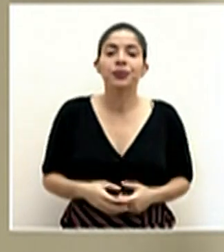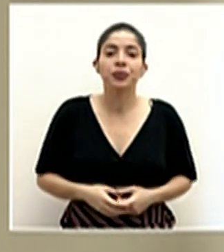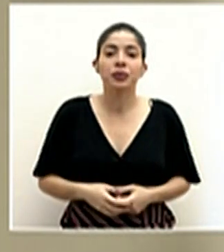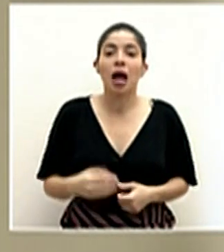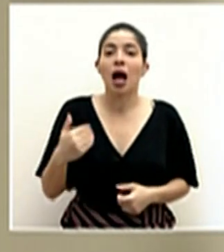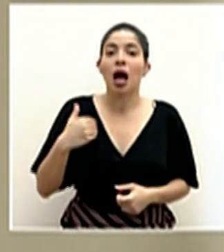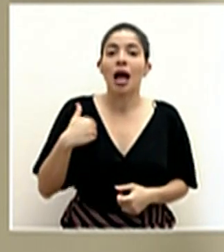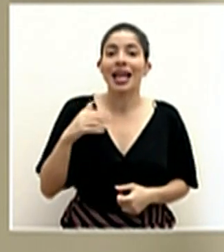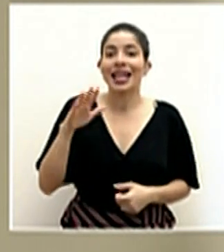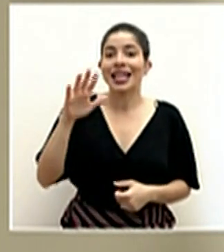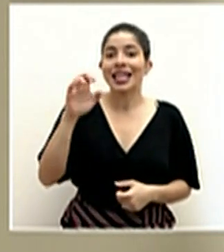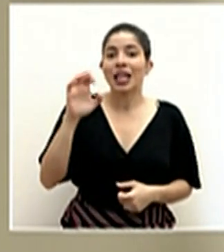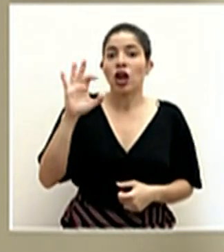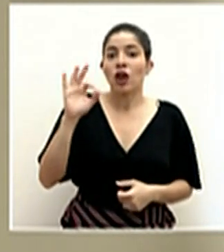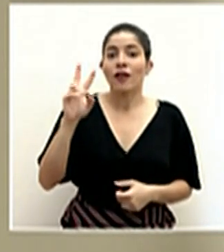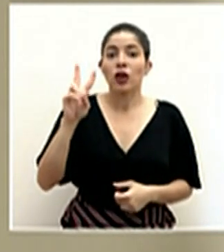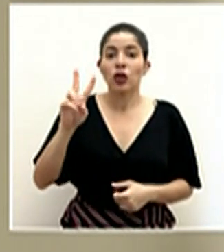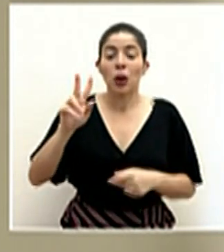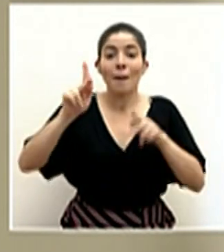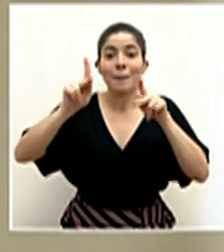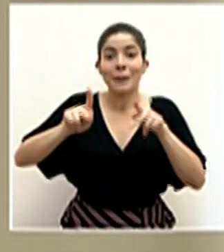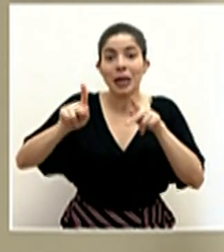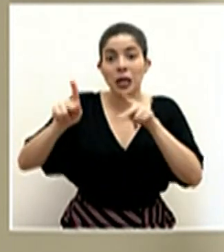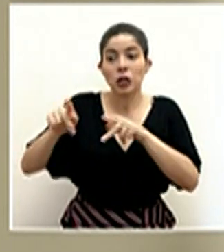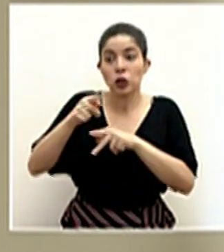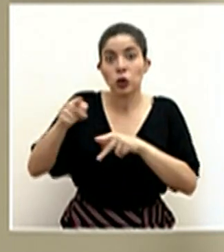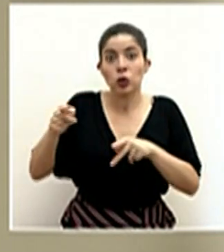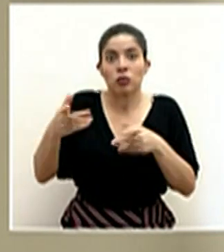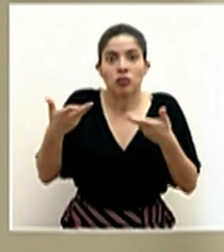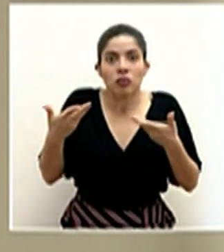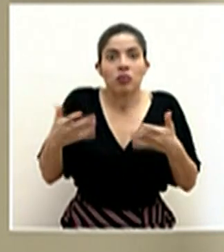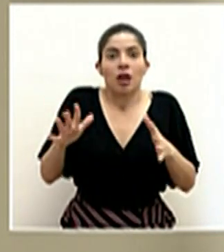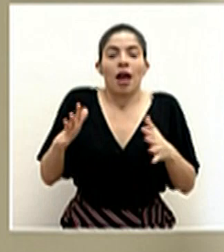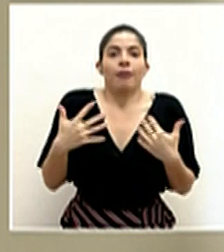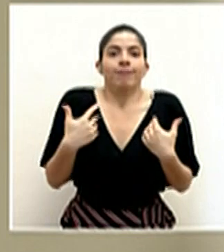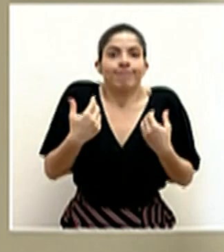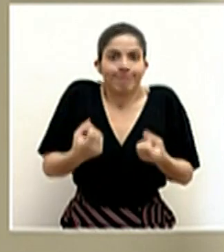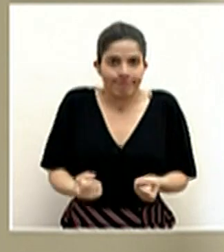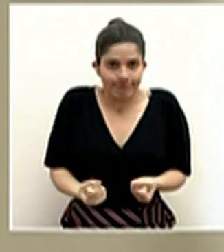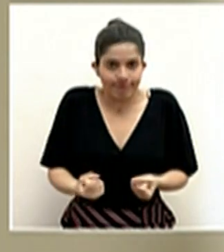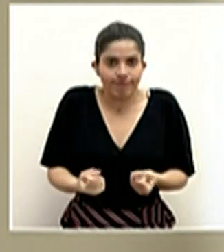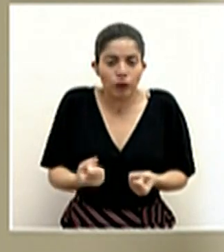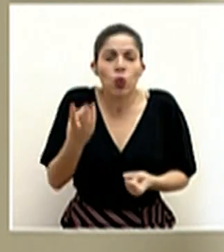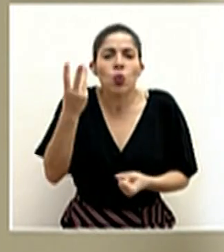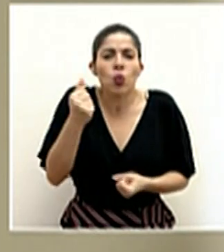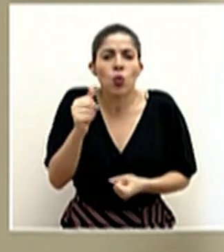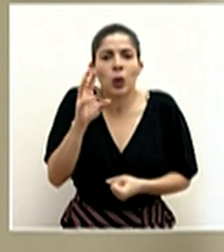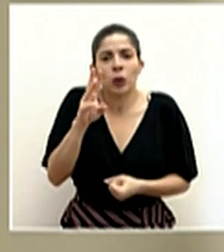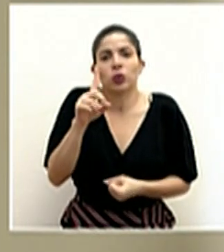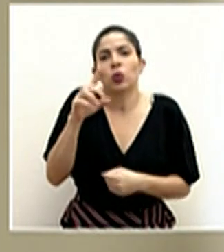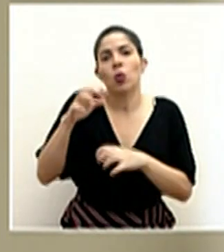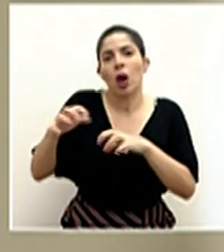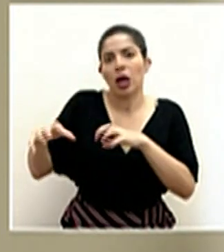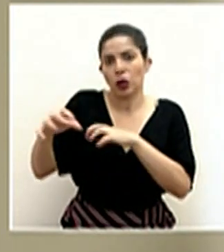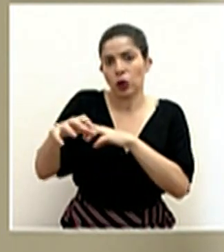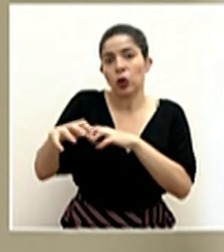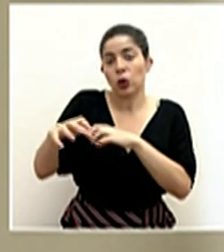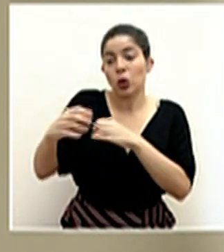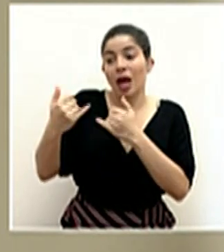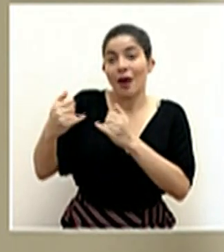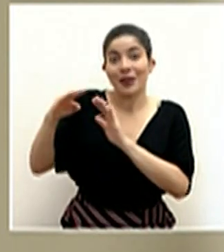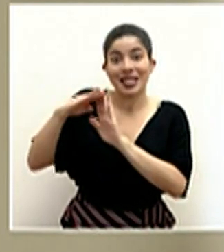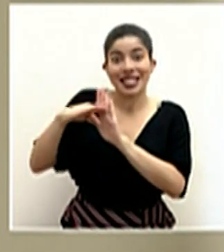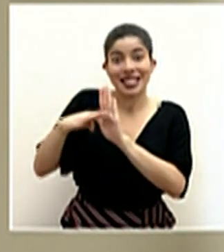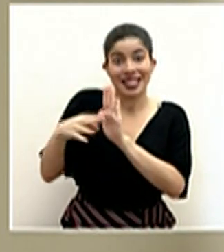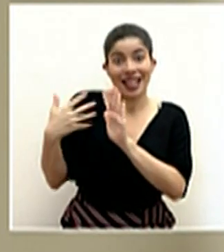registran 592 personas que ya registran su estatus de recuperación en 61 cantones, sumándose a la